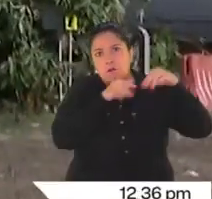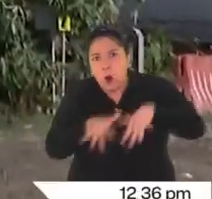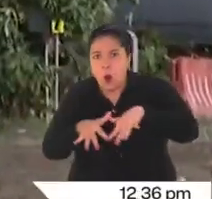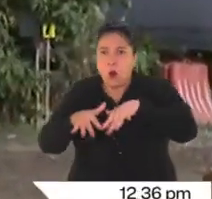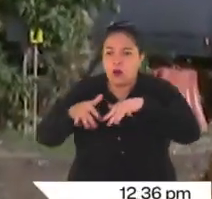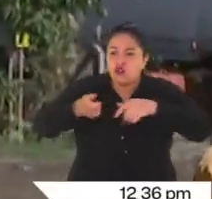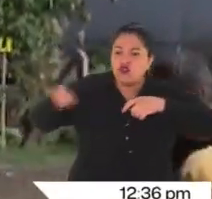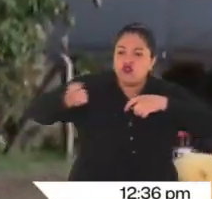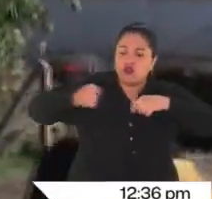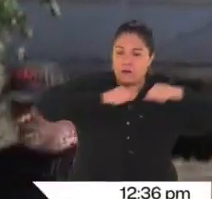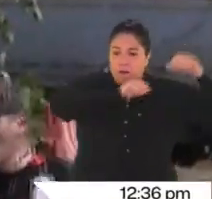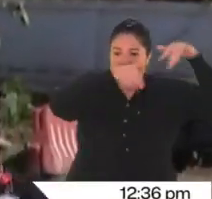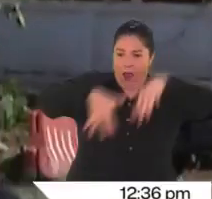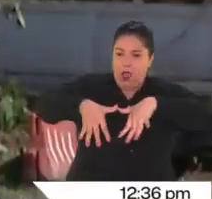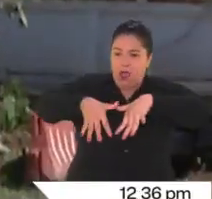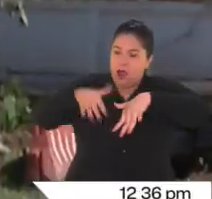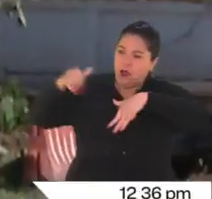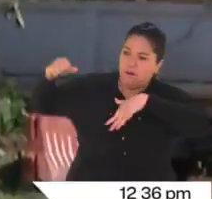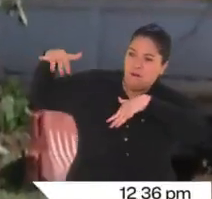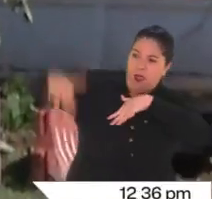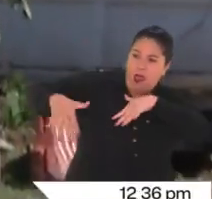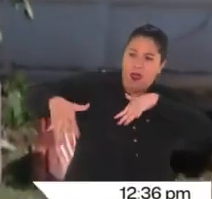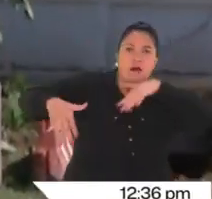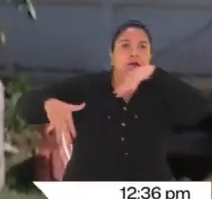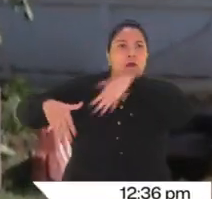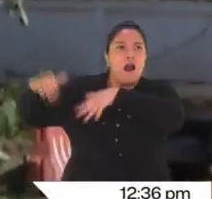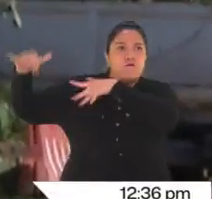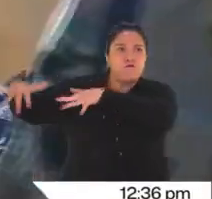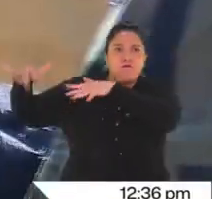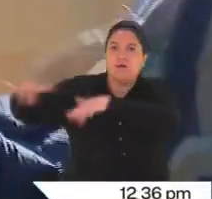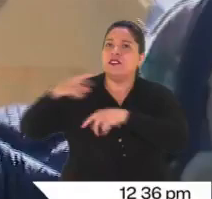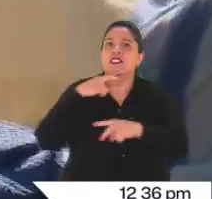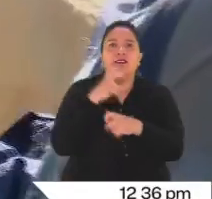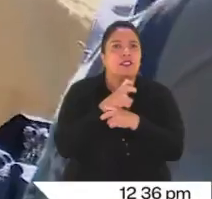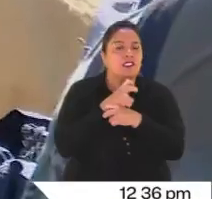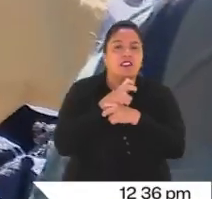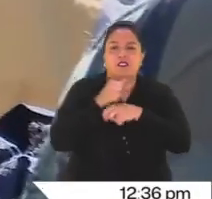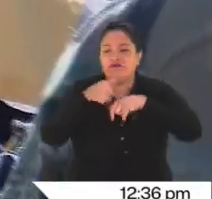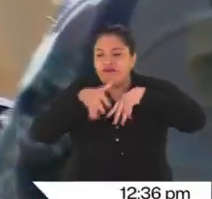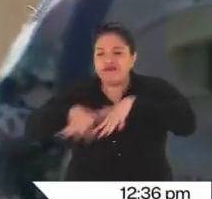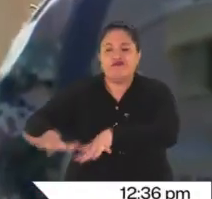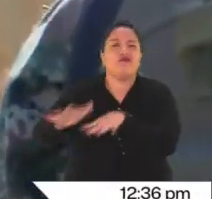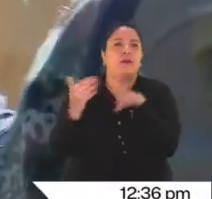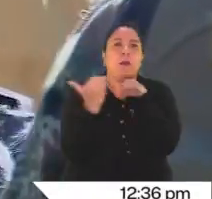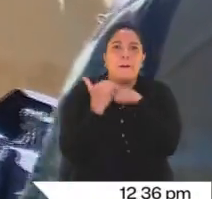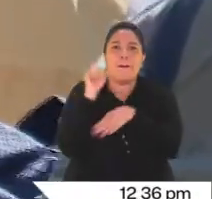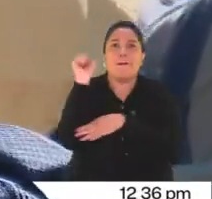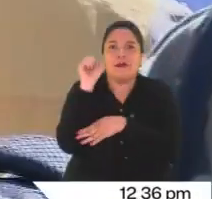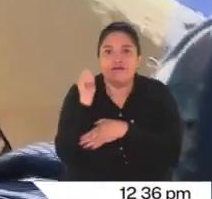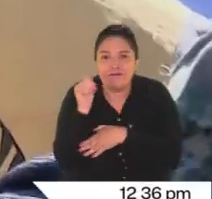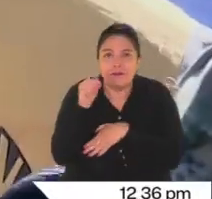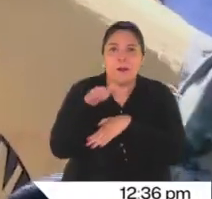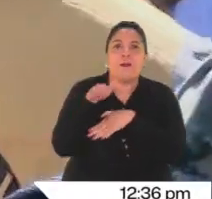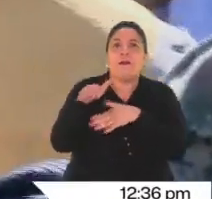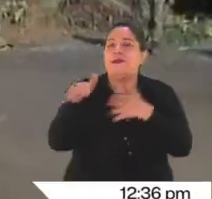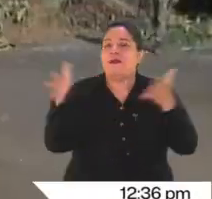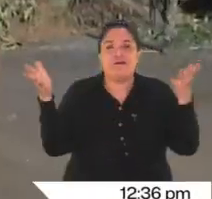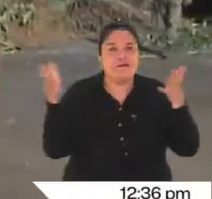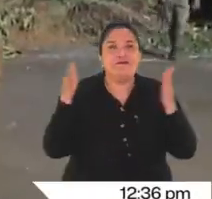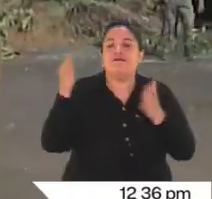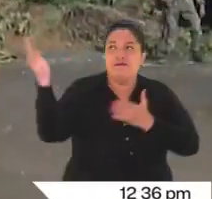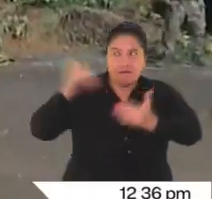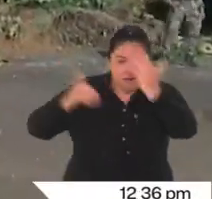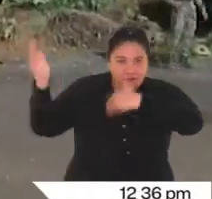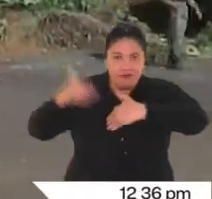sectores aledaños, lo que ha dificultado la llegada de los organismos de socorro, mientras está a la espera de la activación de más personal